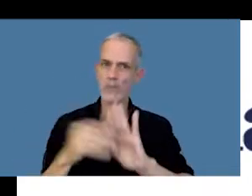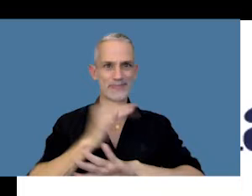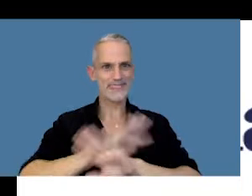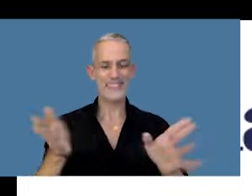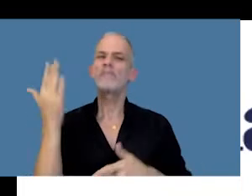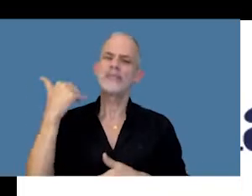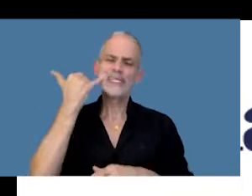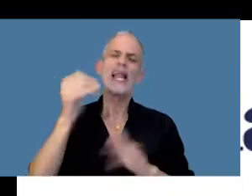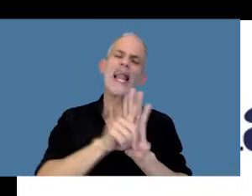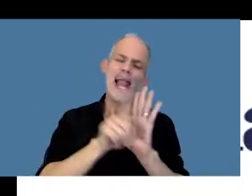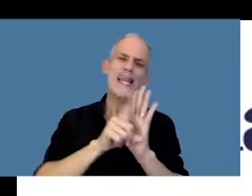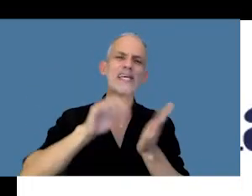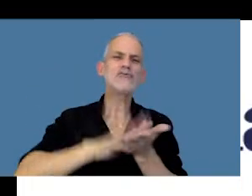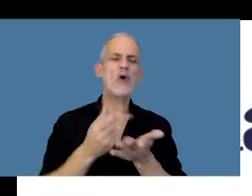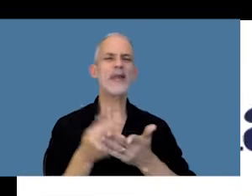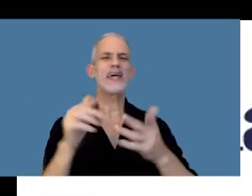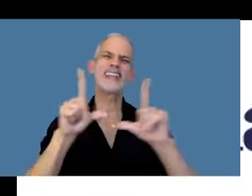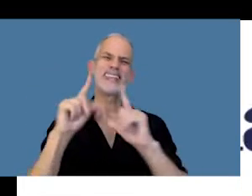la ley de teletrabajo